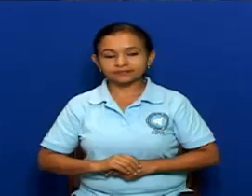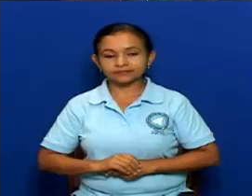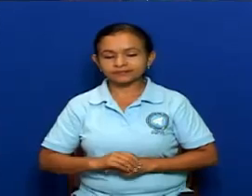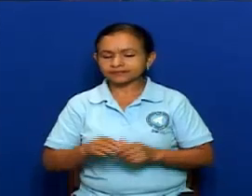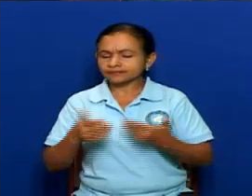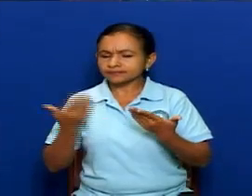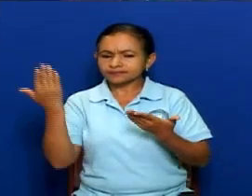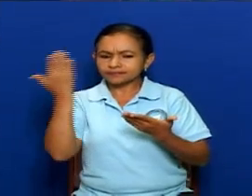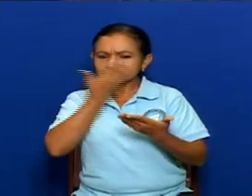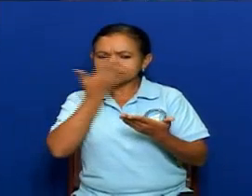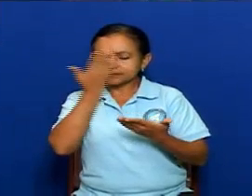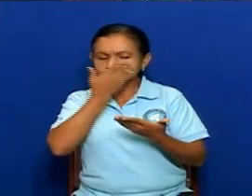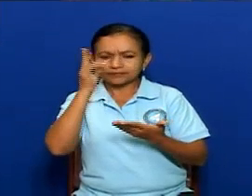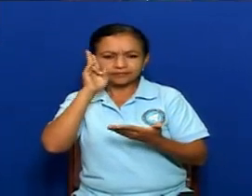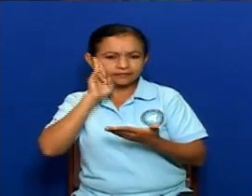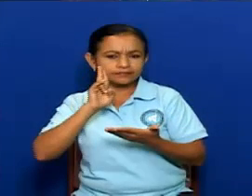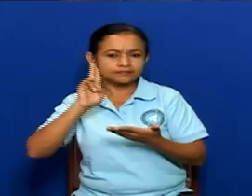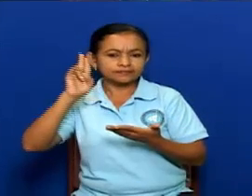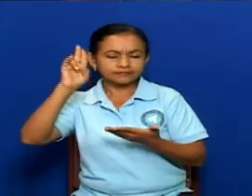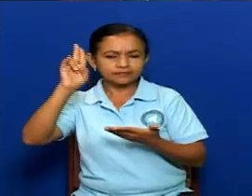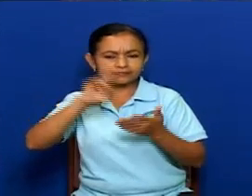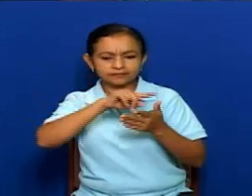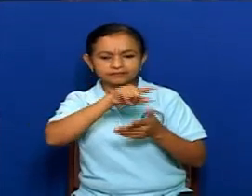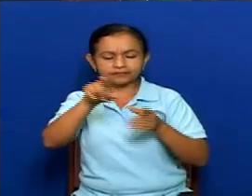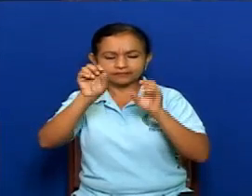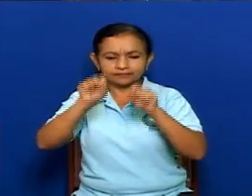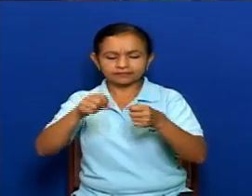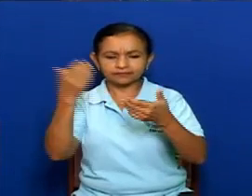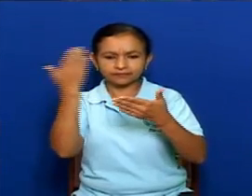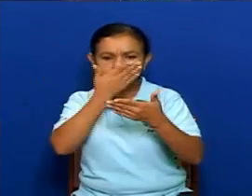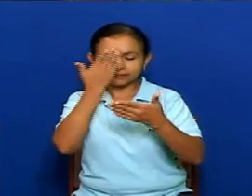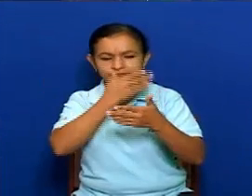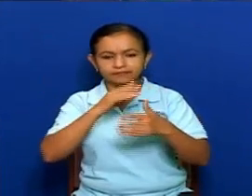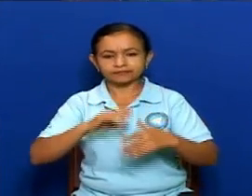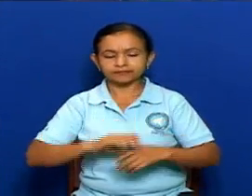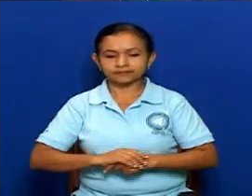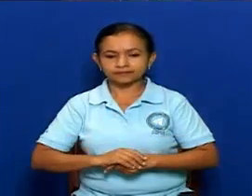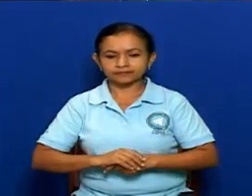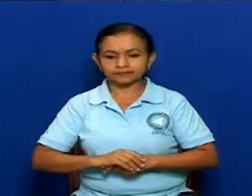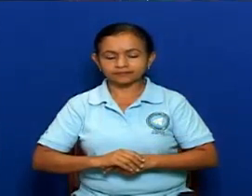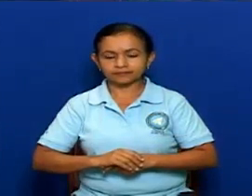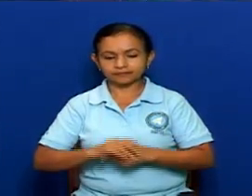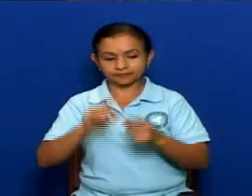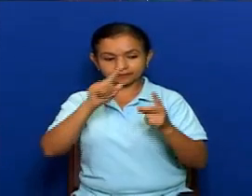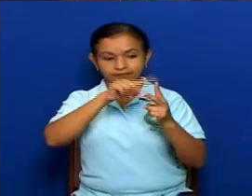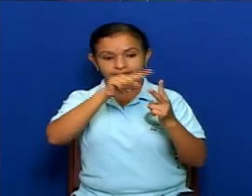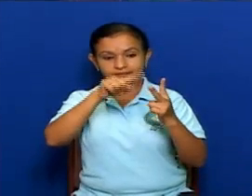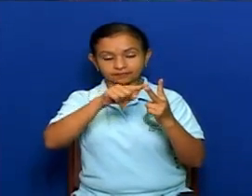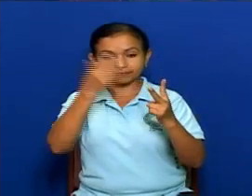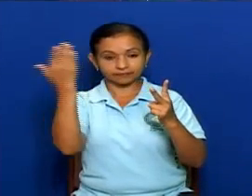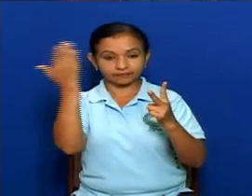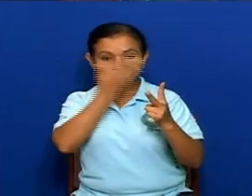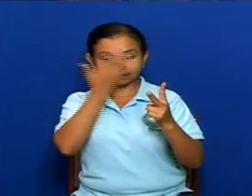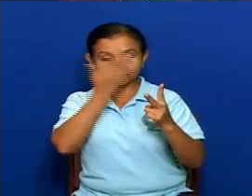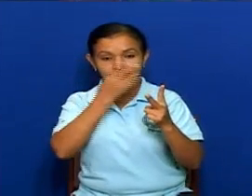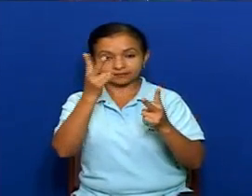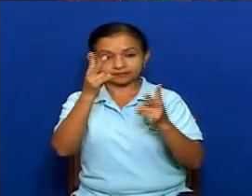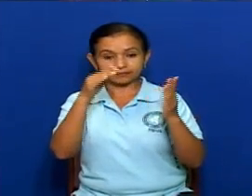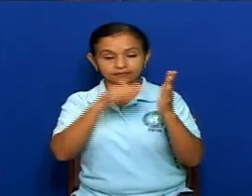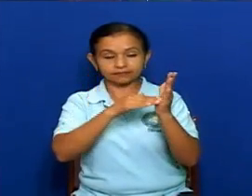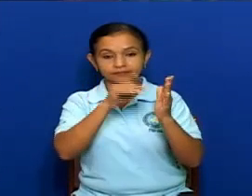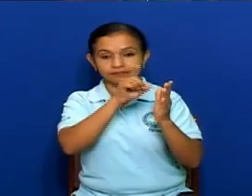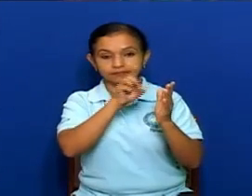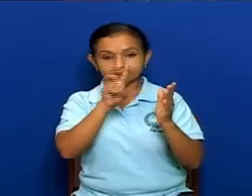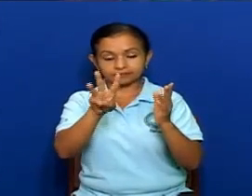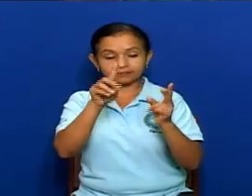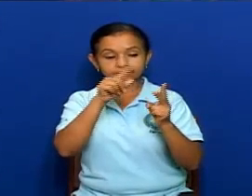¿A qué carrera universitaria ellos han podido ingresar? Han ingresado los dos compañeros que salieron en el 2013, que fueron